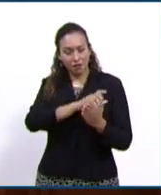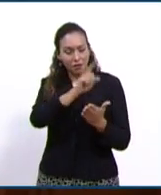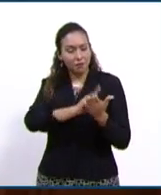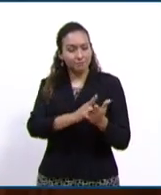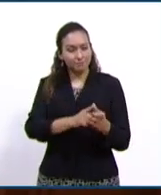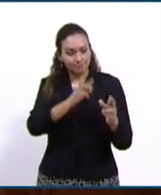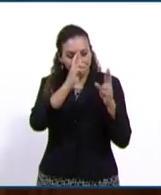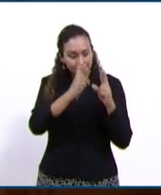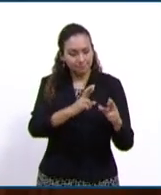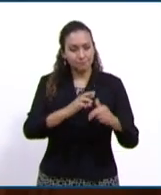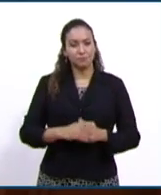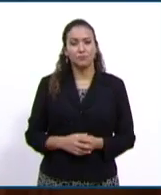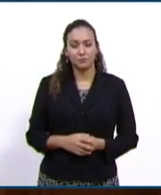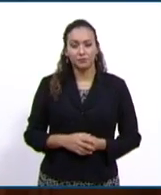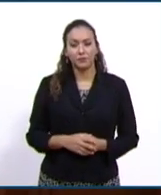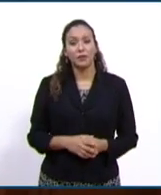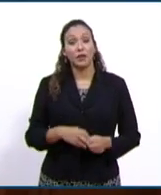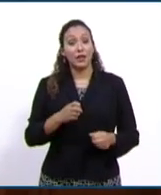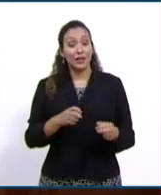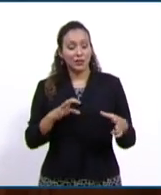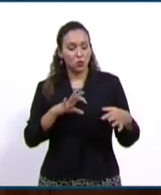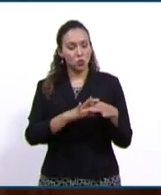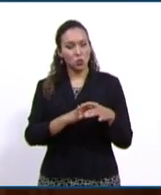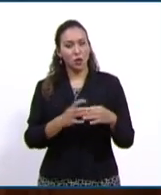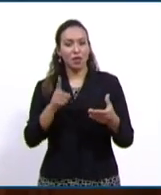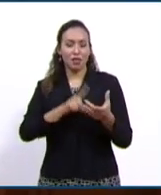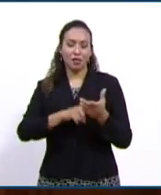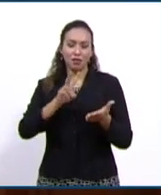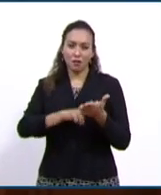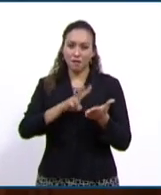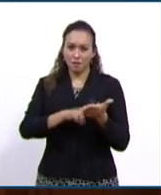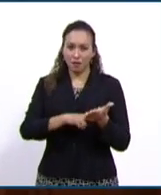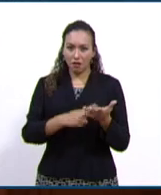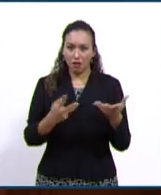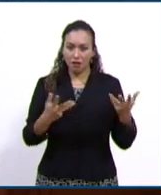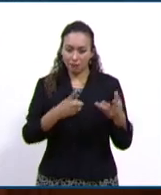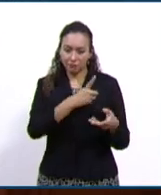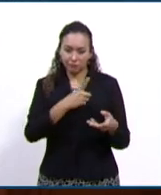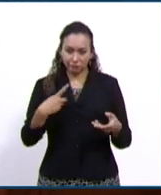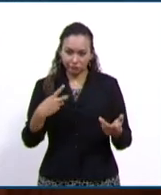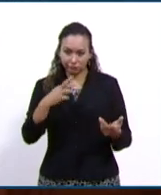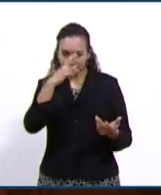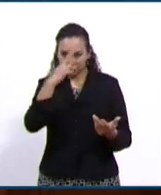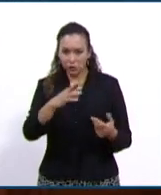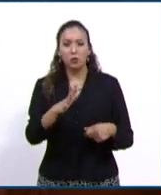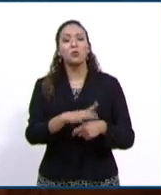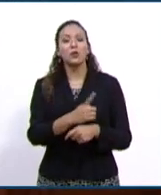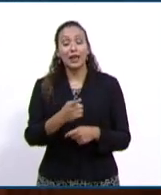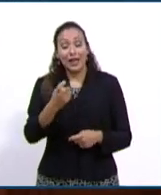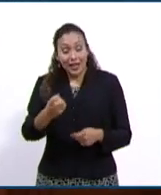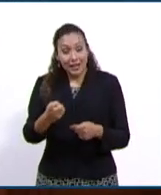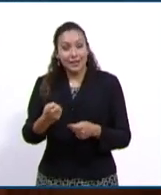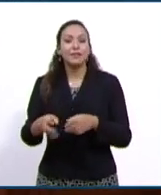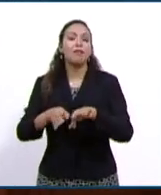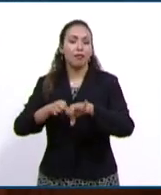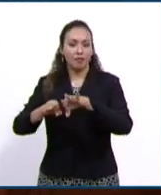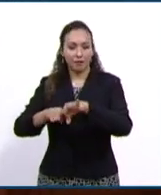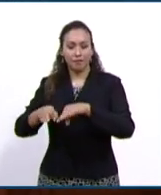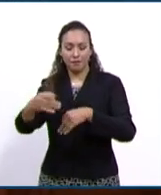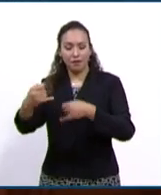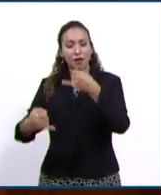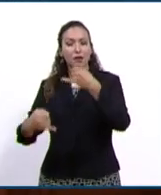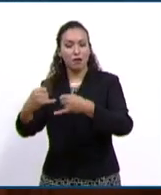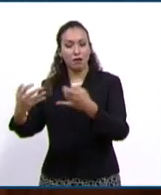en exclusivo a los valores constitucionales de los cuales depende la justificación primaria de la